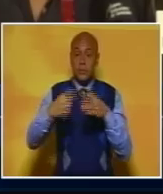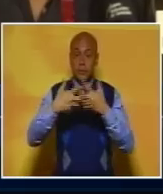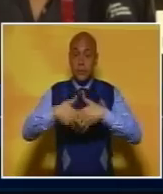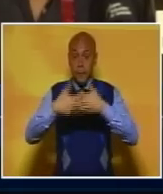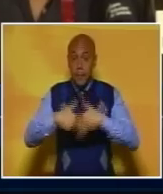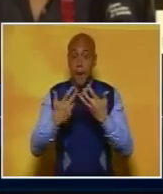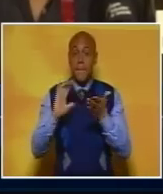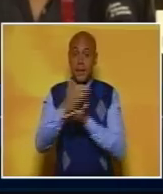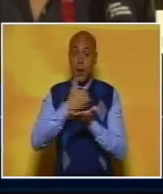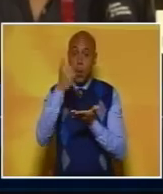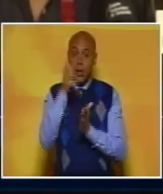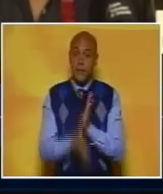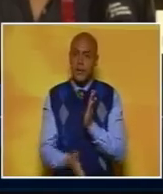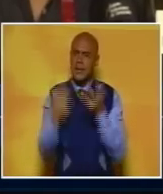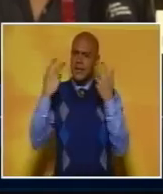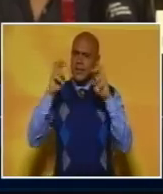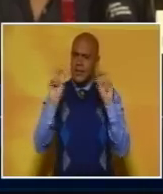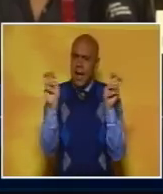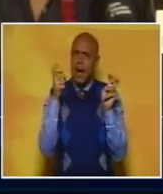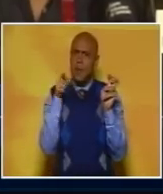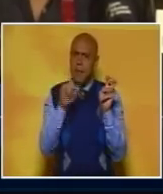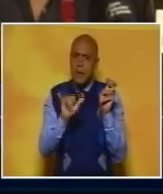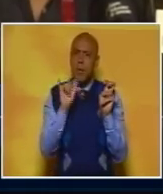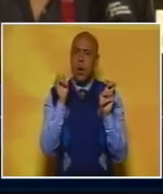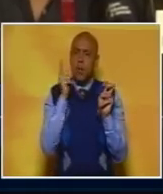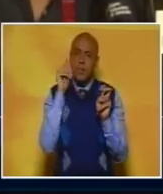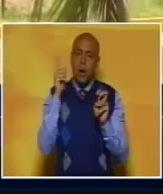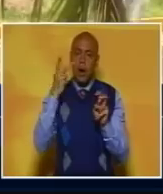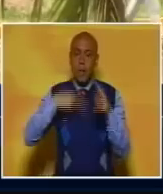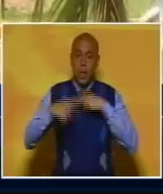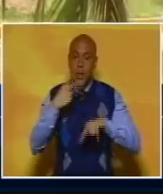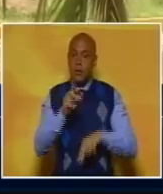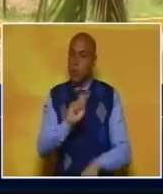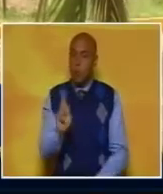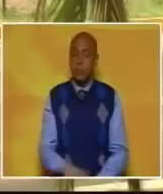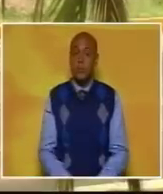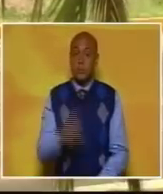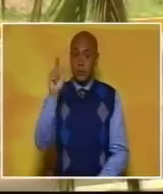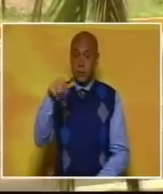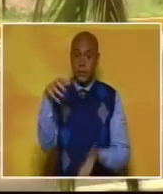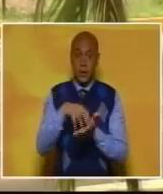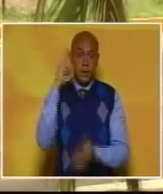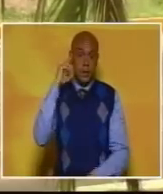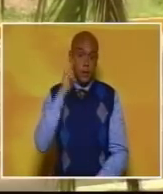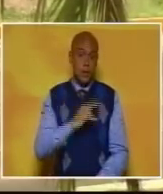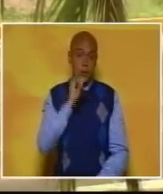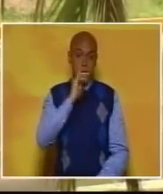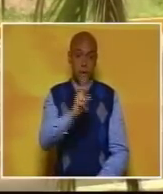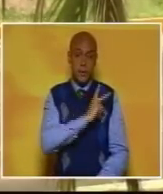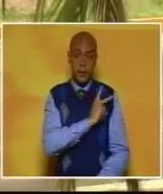básicas de Guayana el tema productivo y el tema de la participación de los trabajadores. Desde el Estado Bolívar, Enderson Pérez, Noticiero